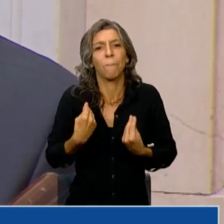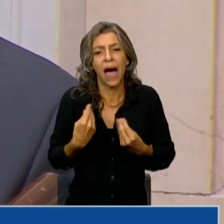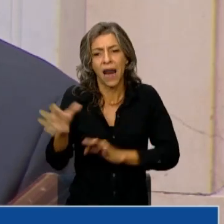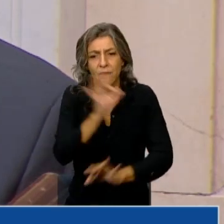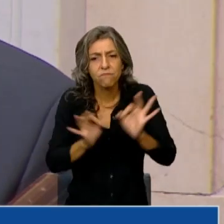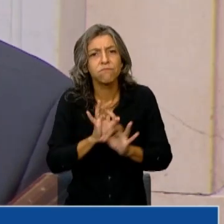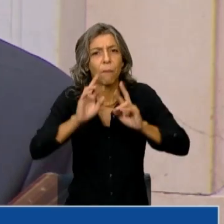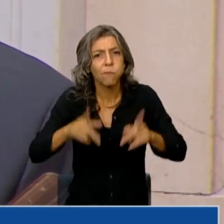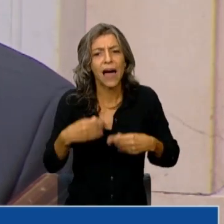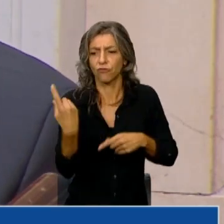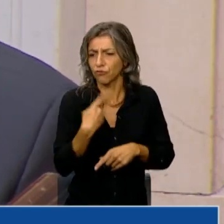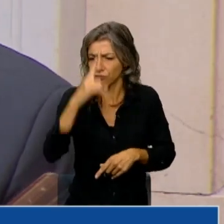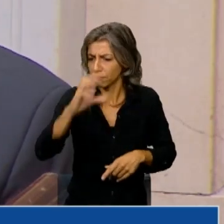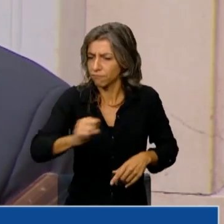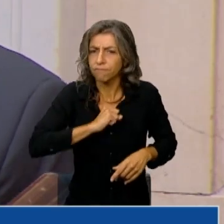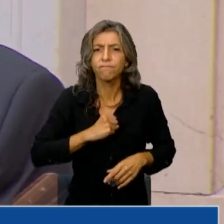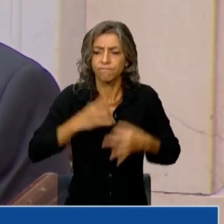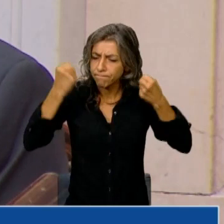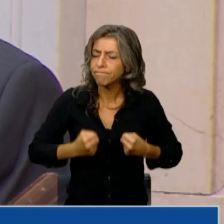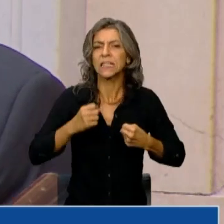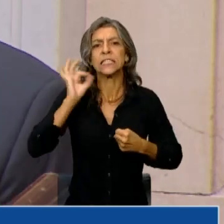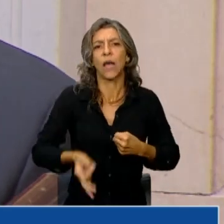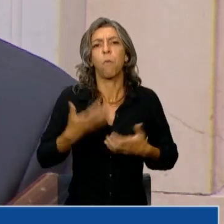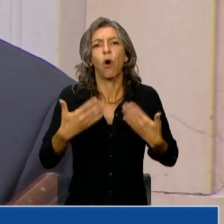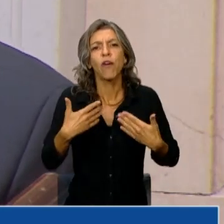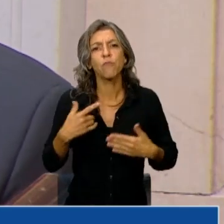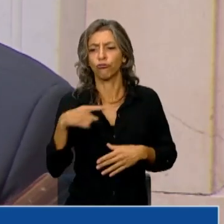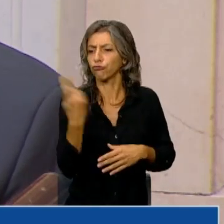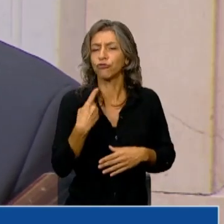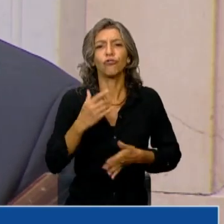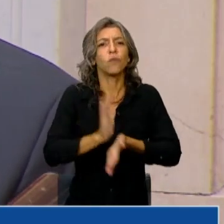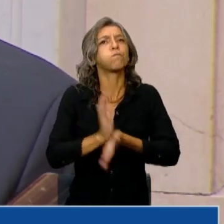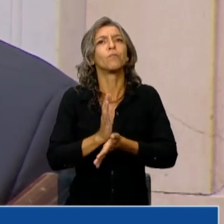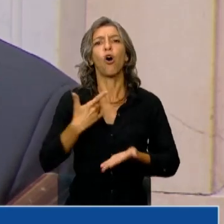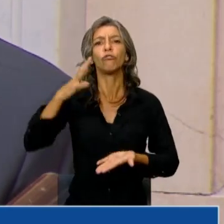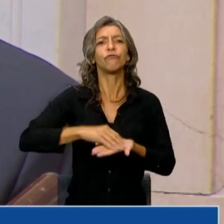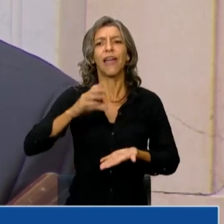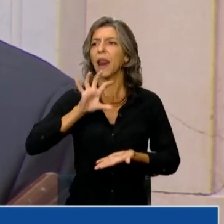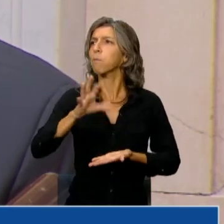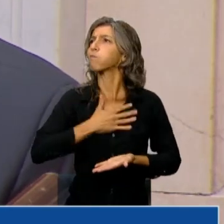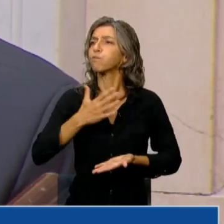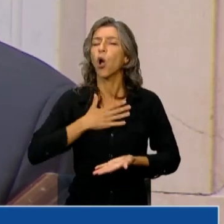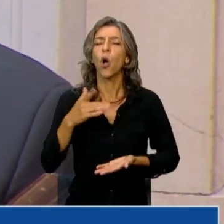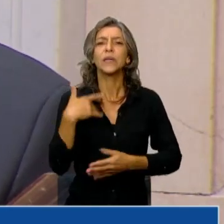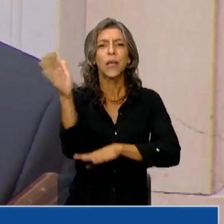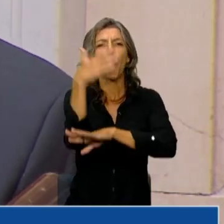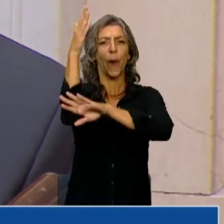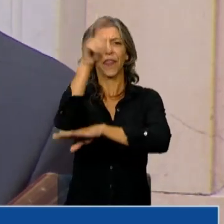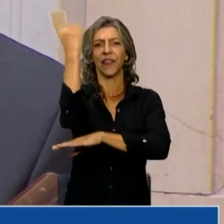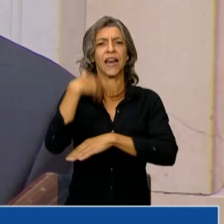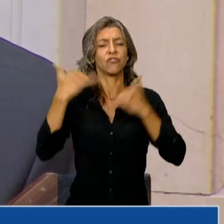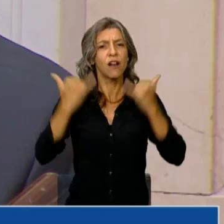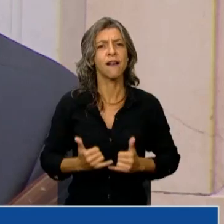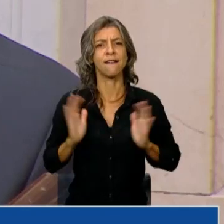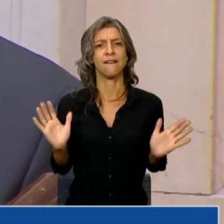Nosotros tenemos alegría, coraje, determinación. Somos la tierra de la bandera nacional. Somos la tierra de una historia viviente. Somos